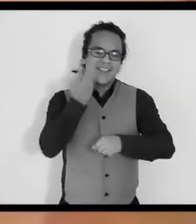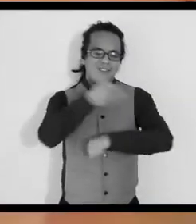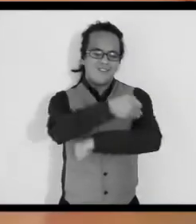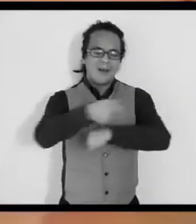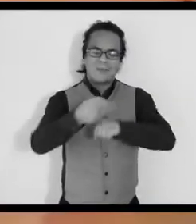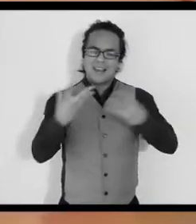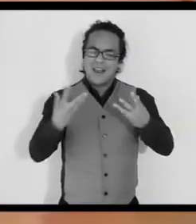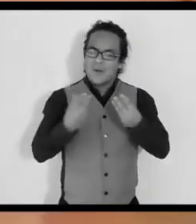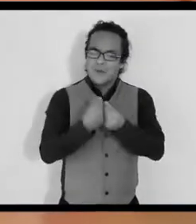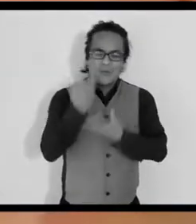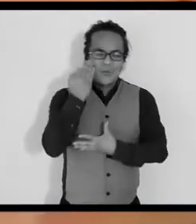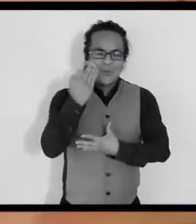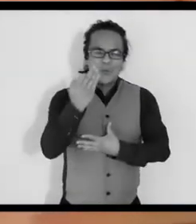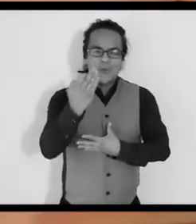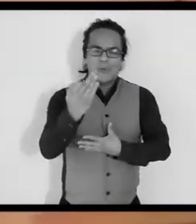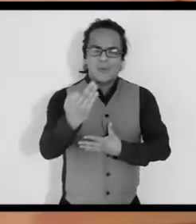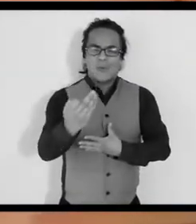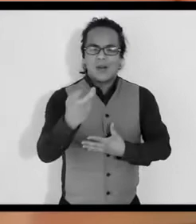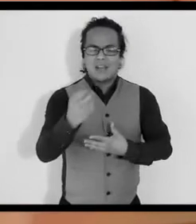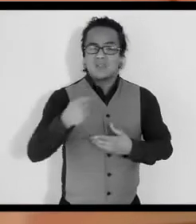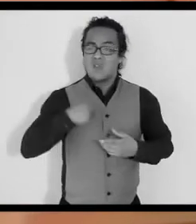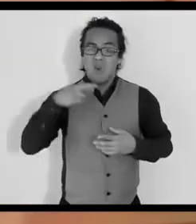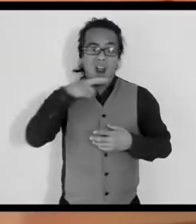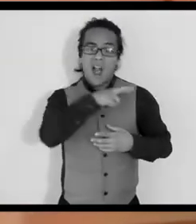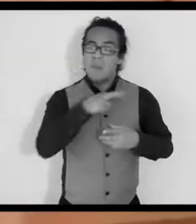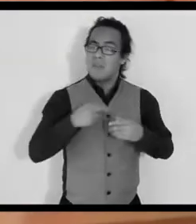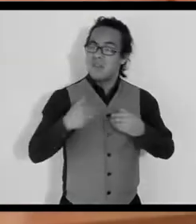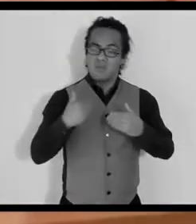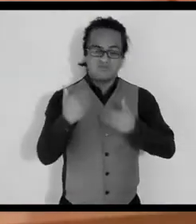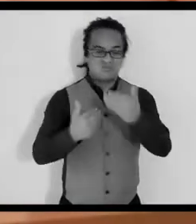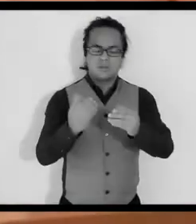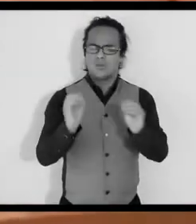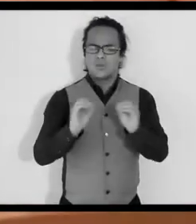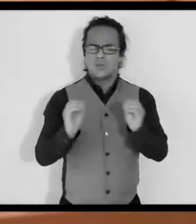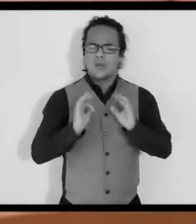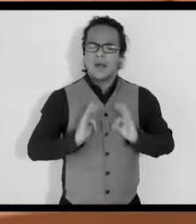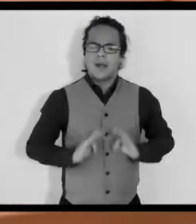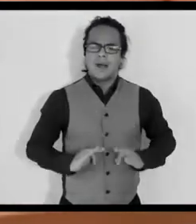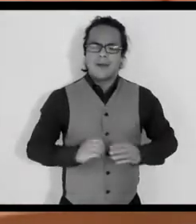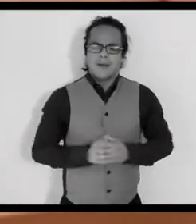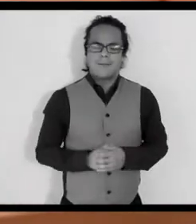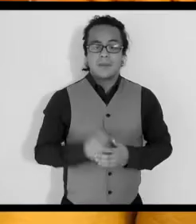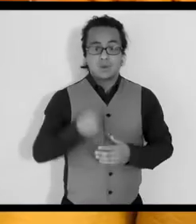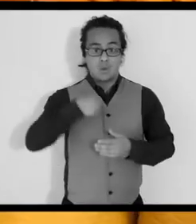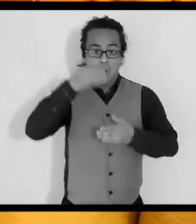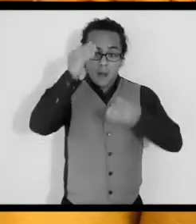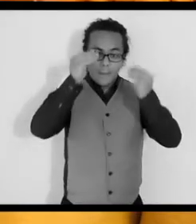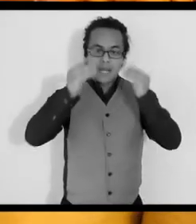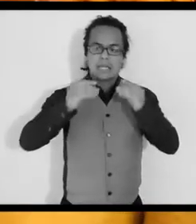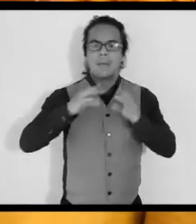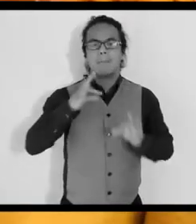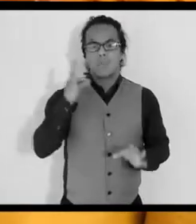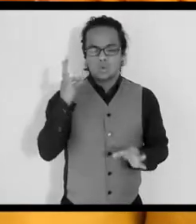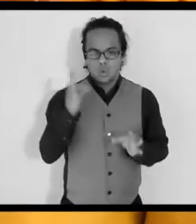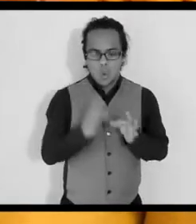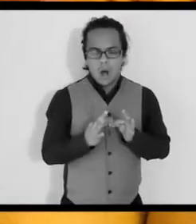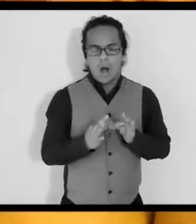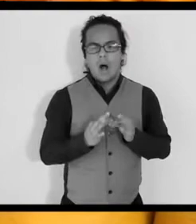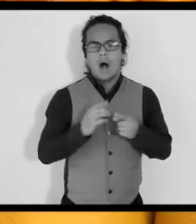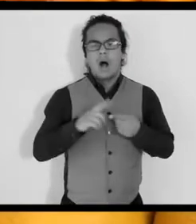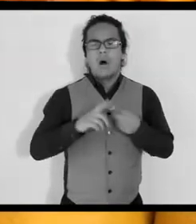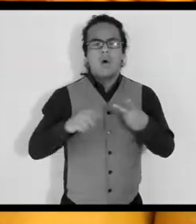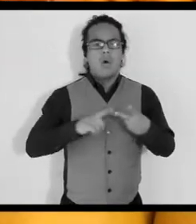aprendí que no está con mi familia mucho tiempo y no está tan prisa. Aprendí